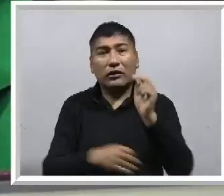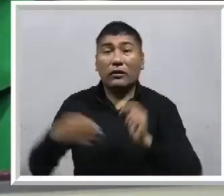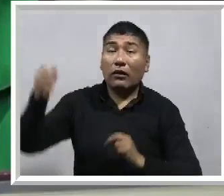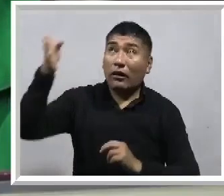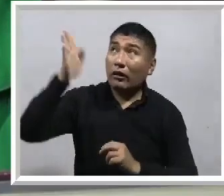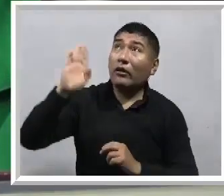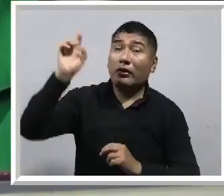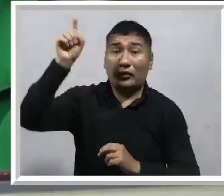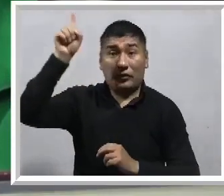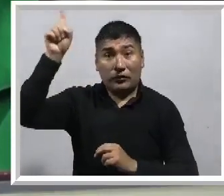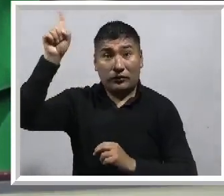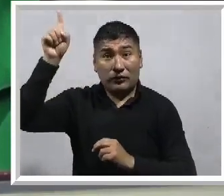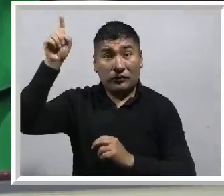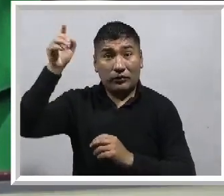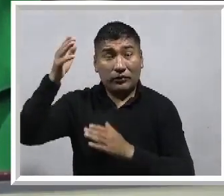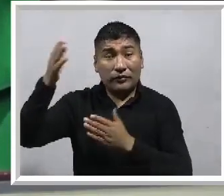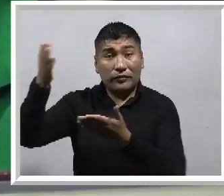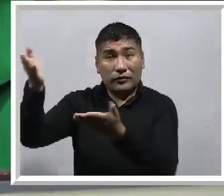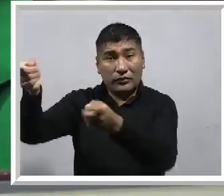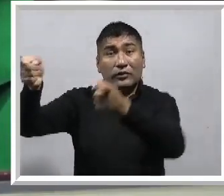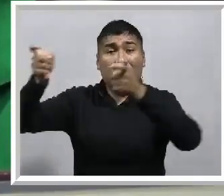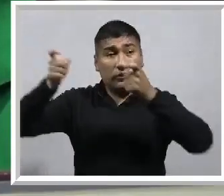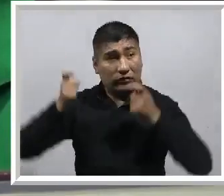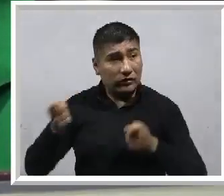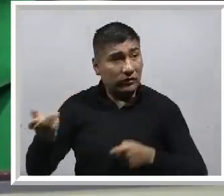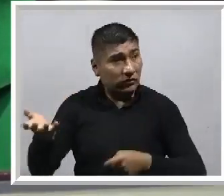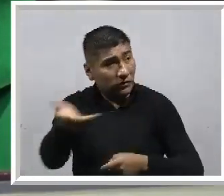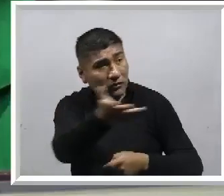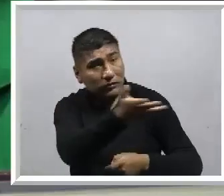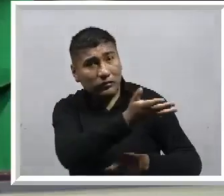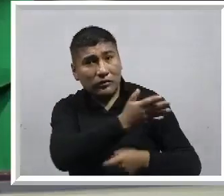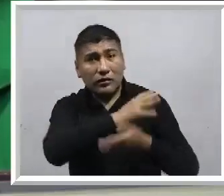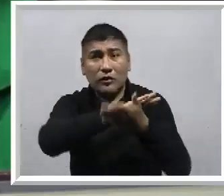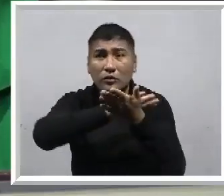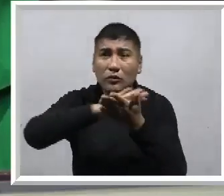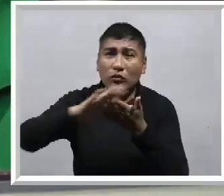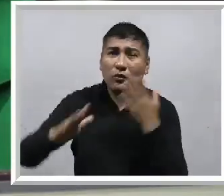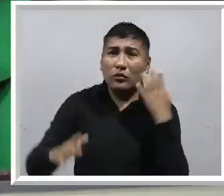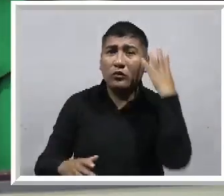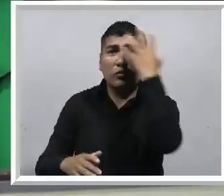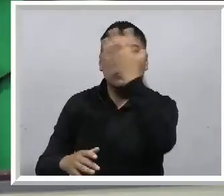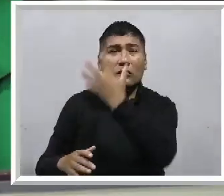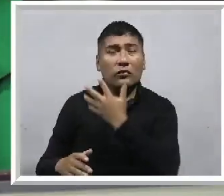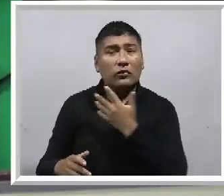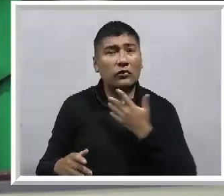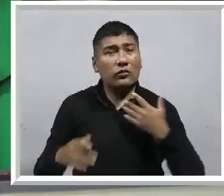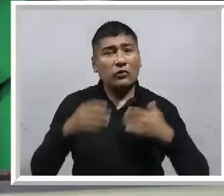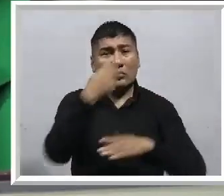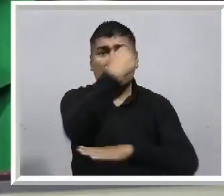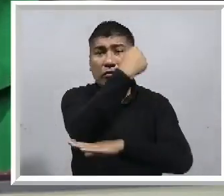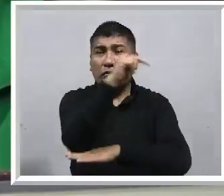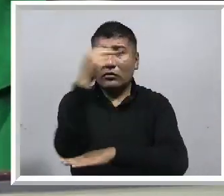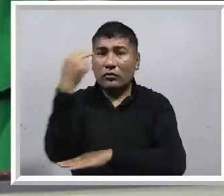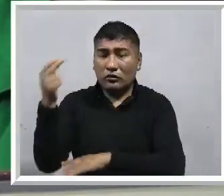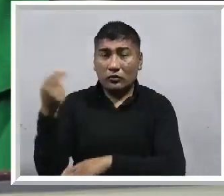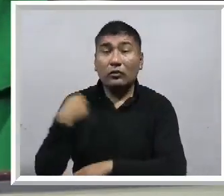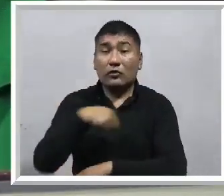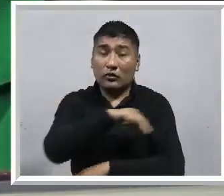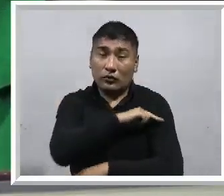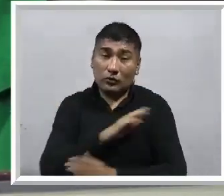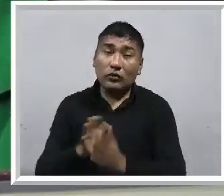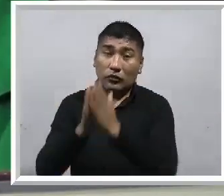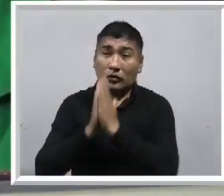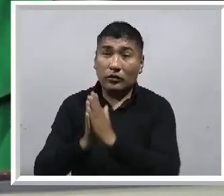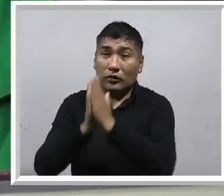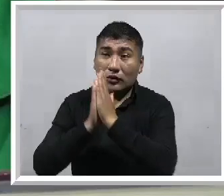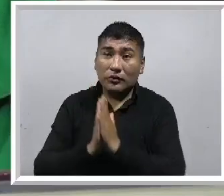Dios nos ha regalado puro limpio recemos porque a